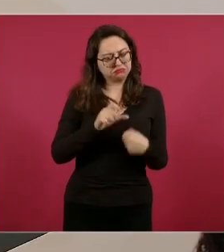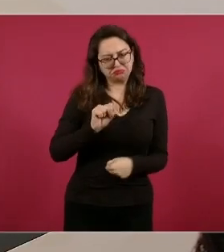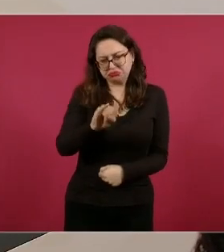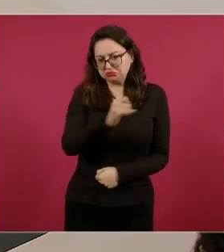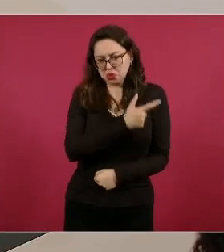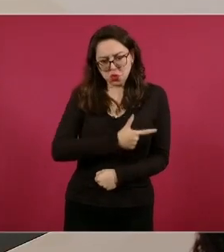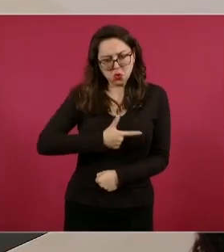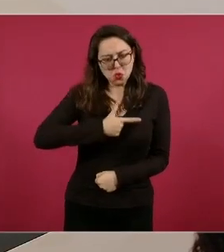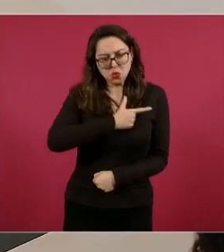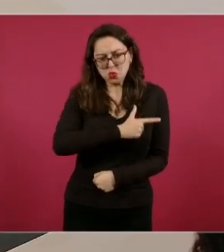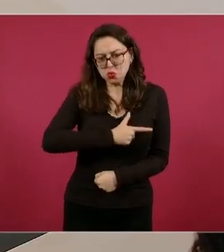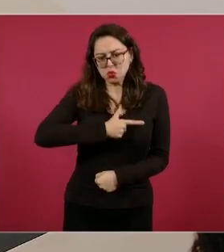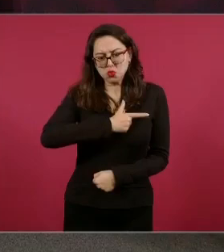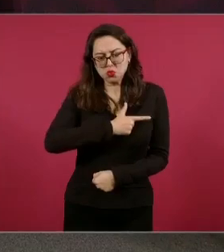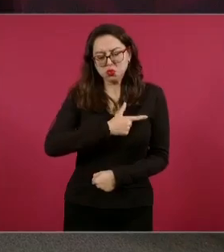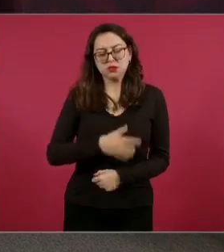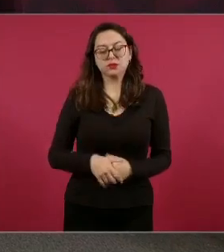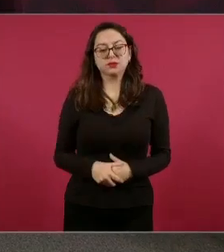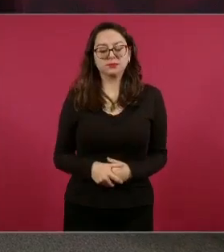que se pueda.